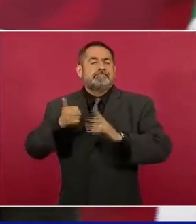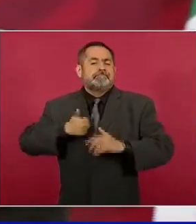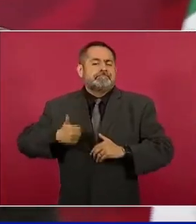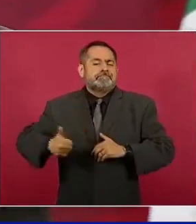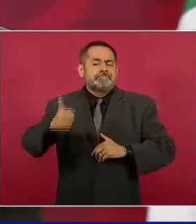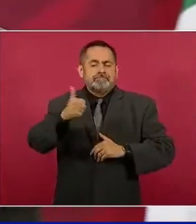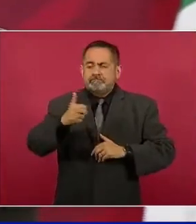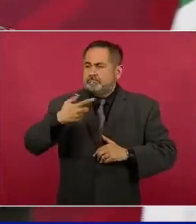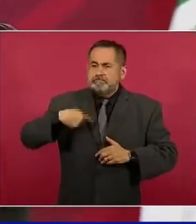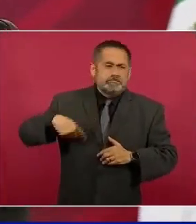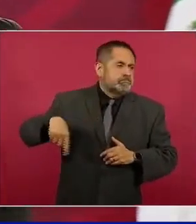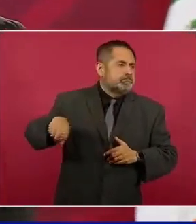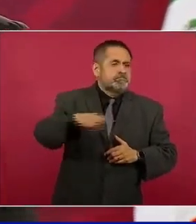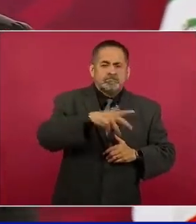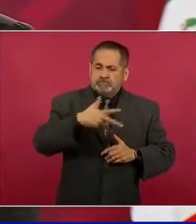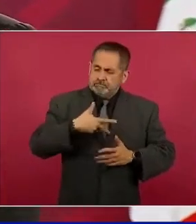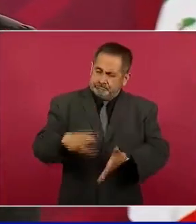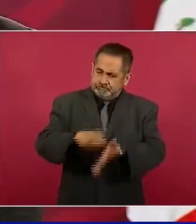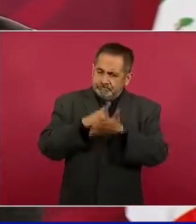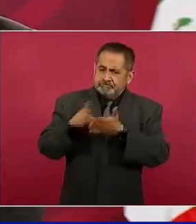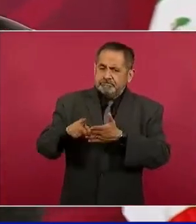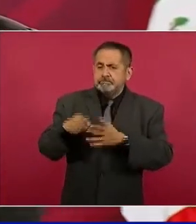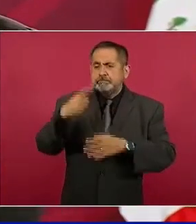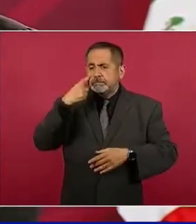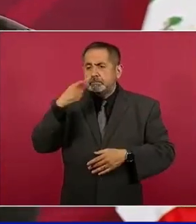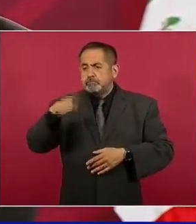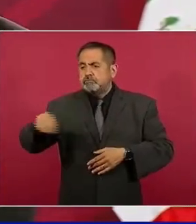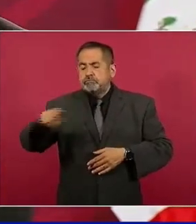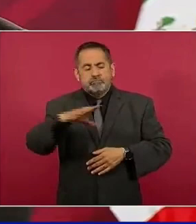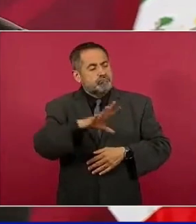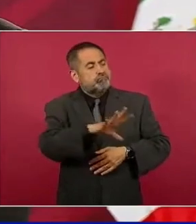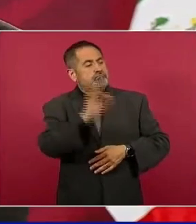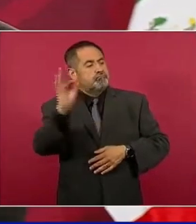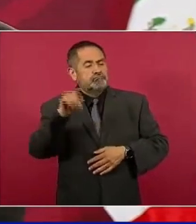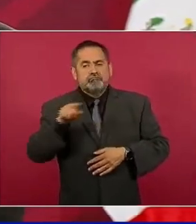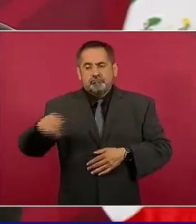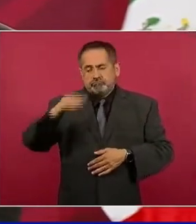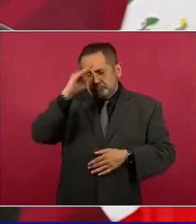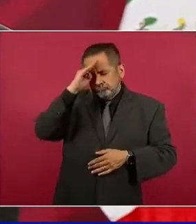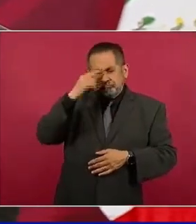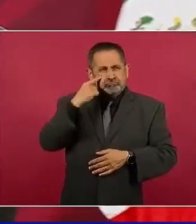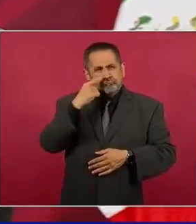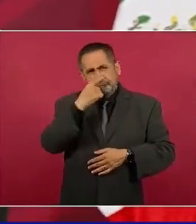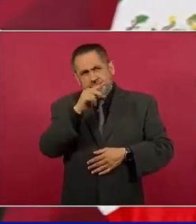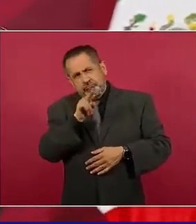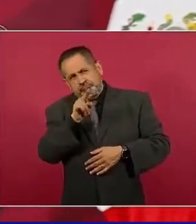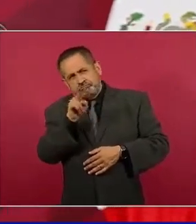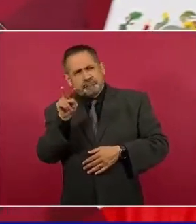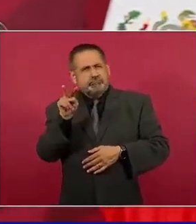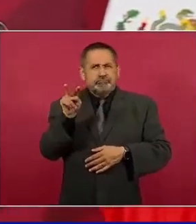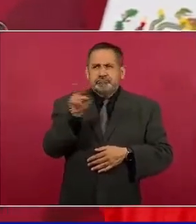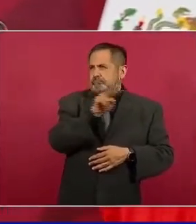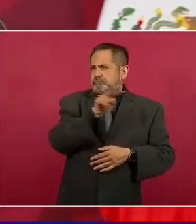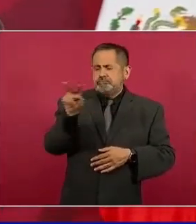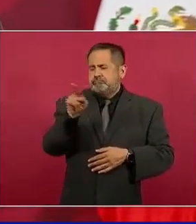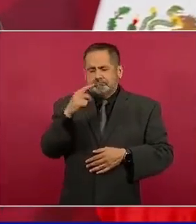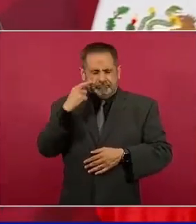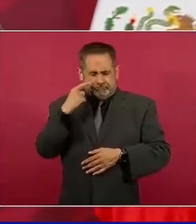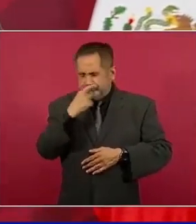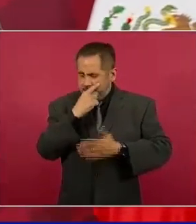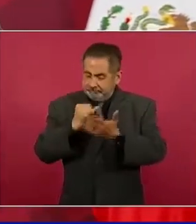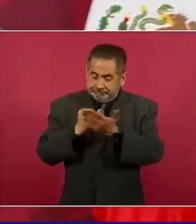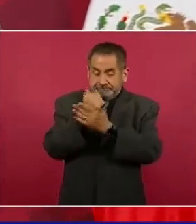el derecho que tiene el pueblo a elegir libremente a sus autoridades y tomar las